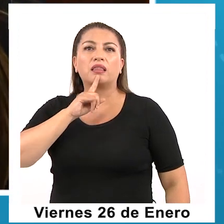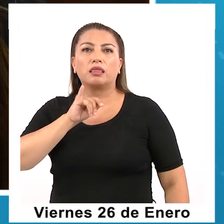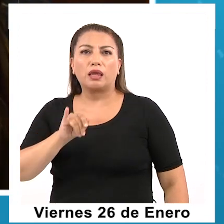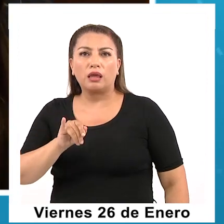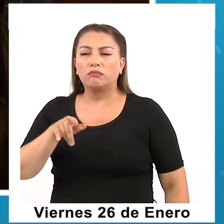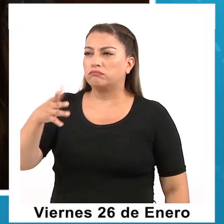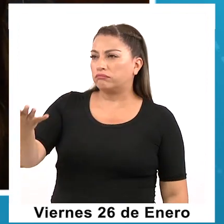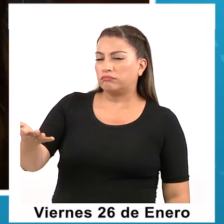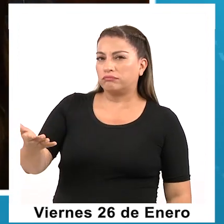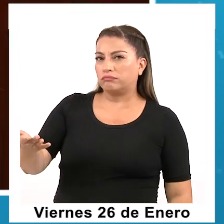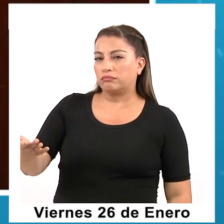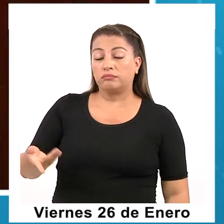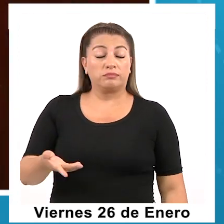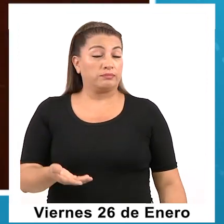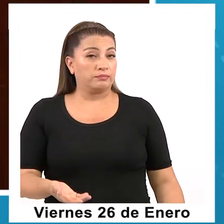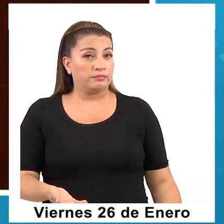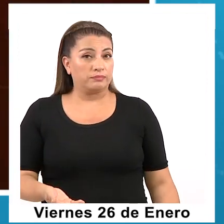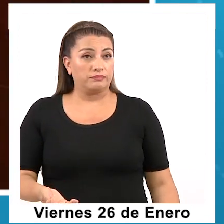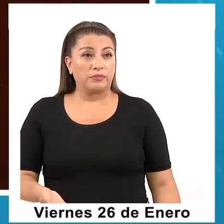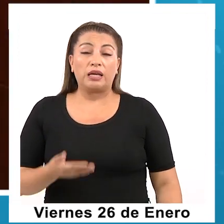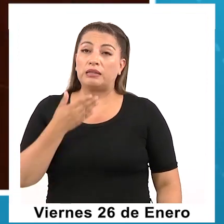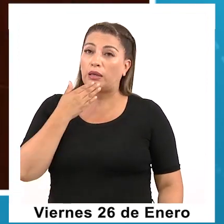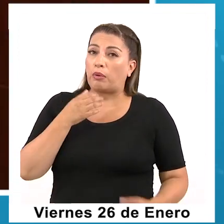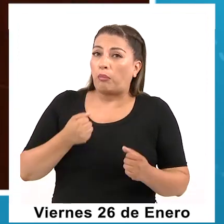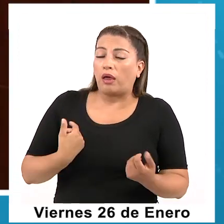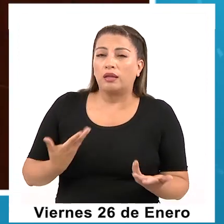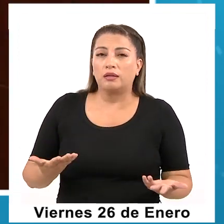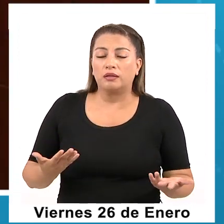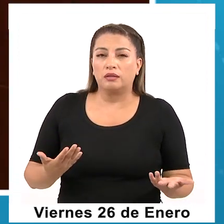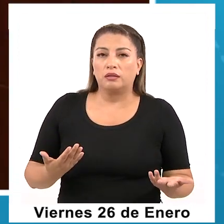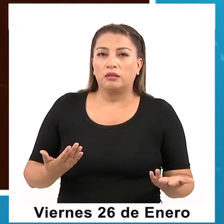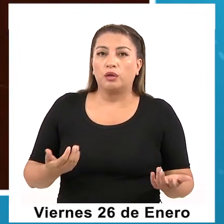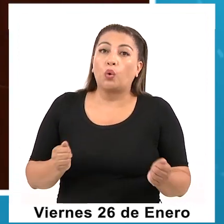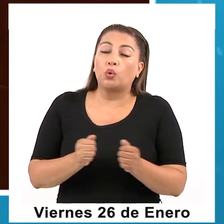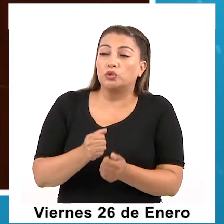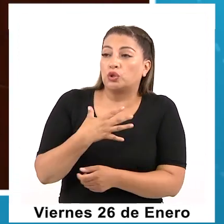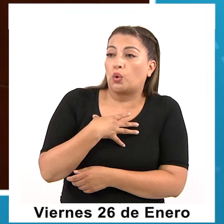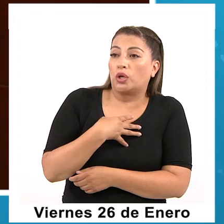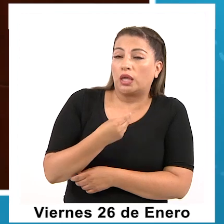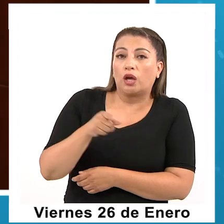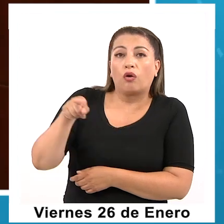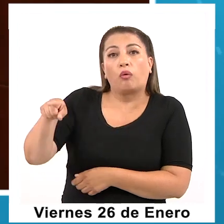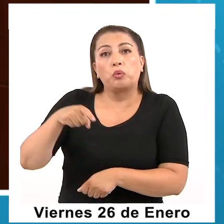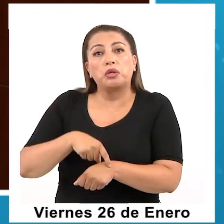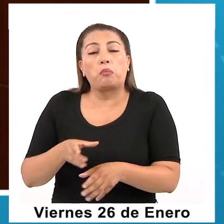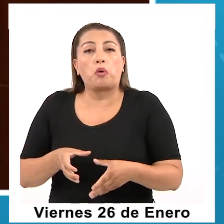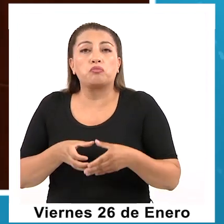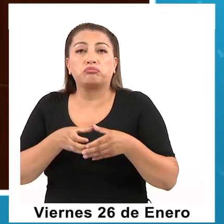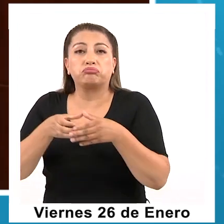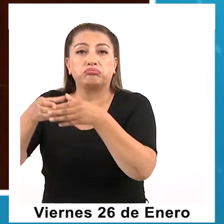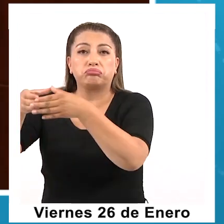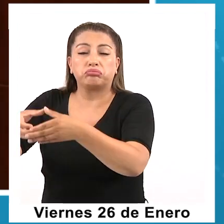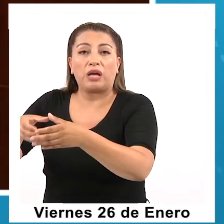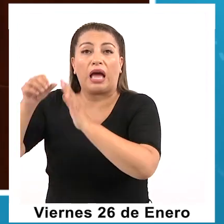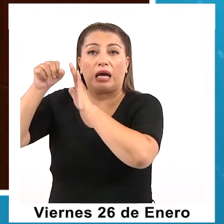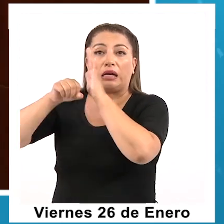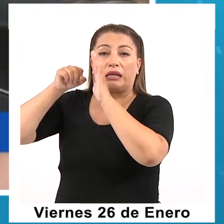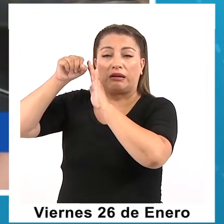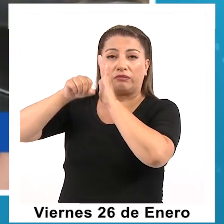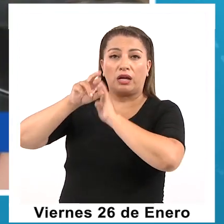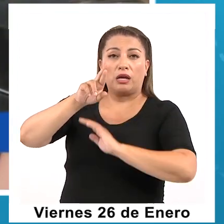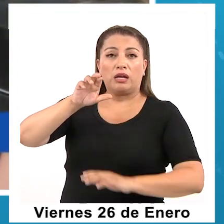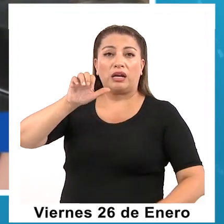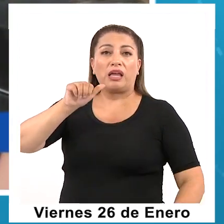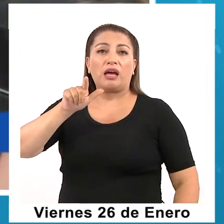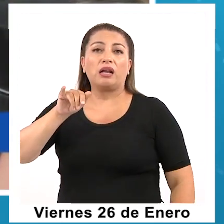finalmente. Claro, pero también podría haberse dado el hecho de que se fuera con sus hijos durante ese tiempo, ¿cierto?, a grabar y Ya,